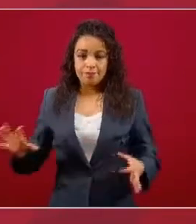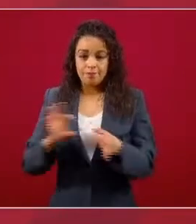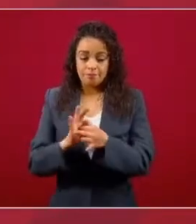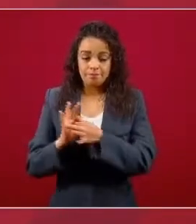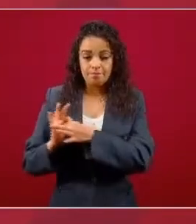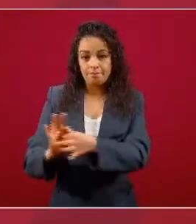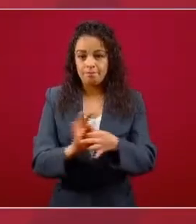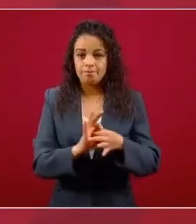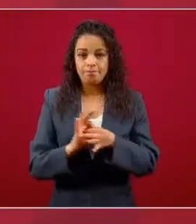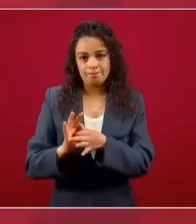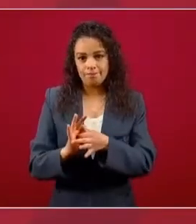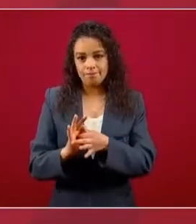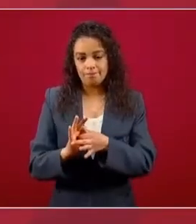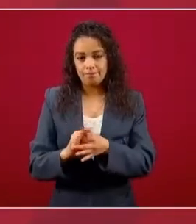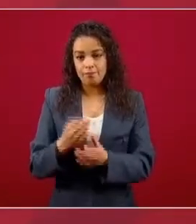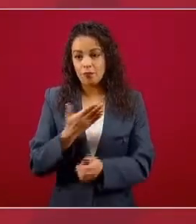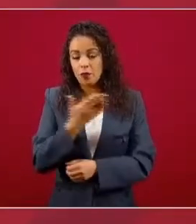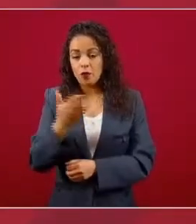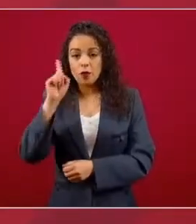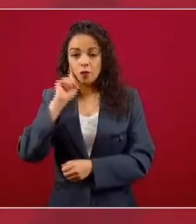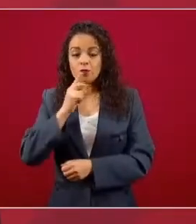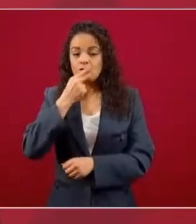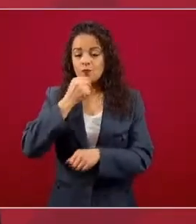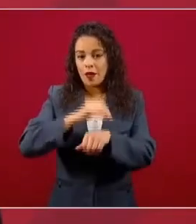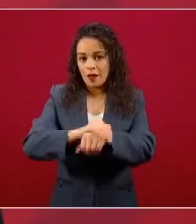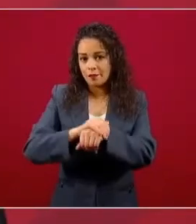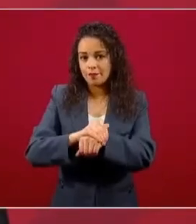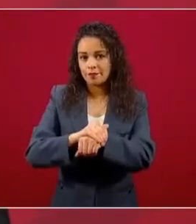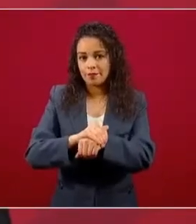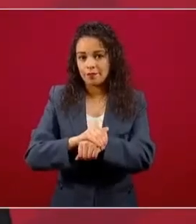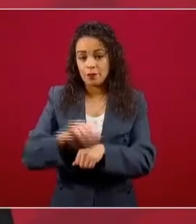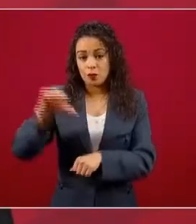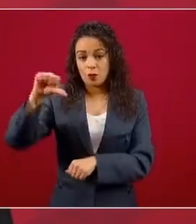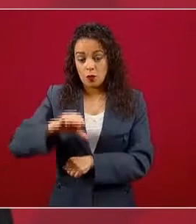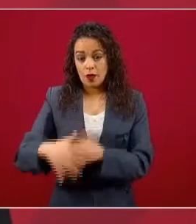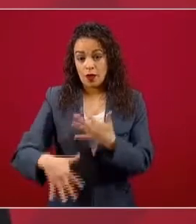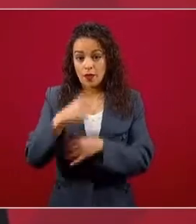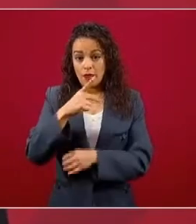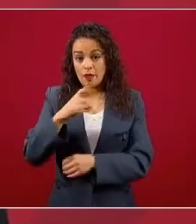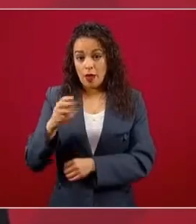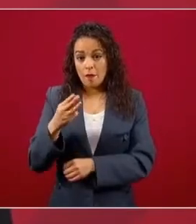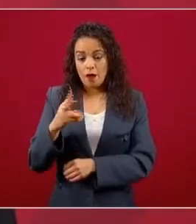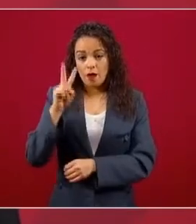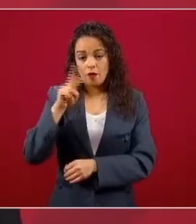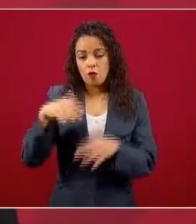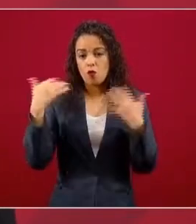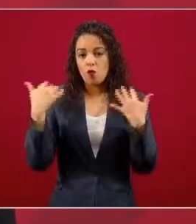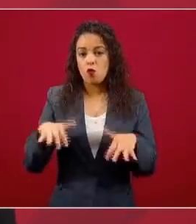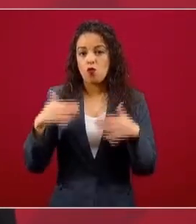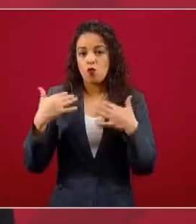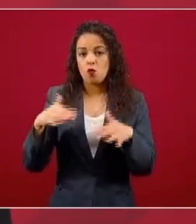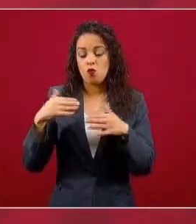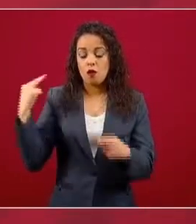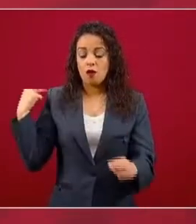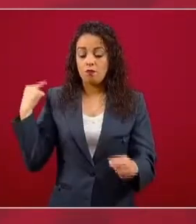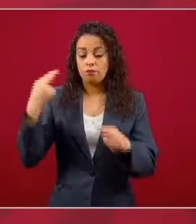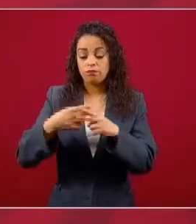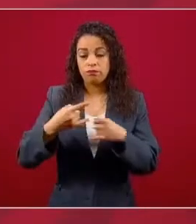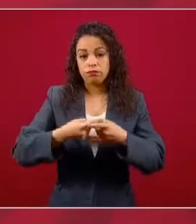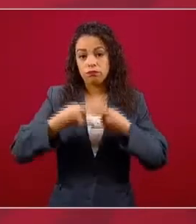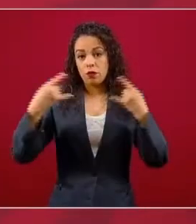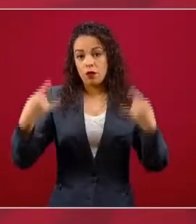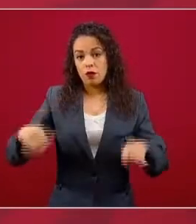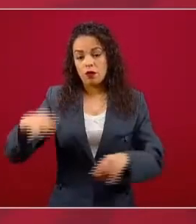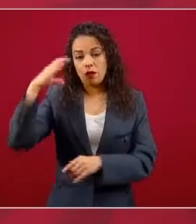mayo ustedes maestras y maestros han dado una dimensión histórica la educación ha sido el relato de su